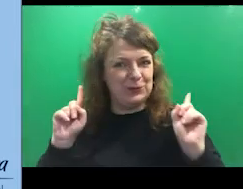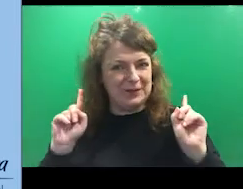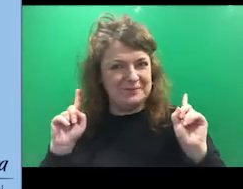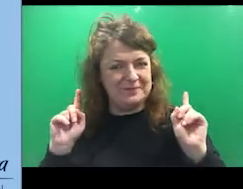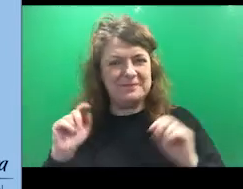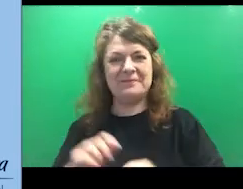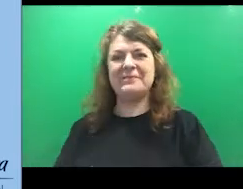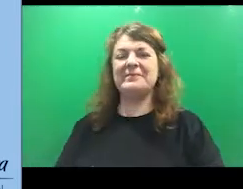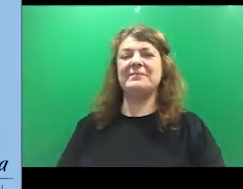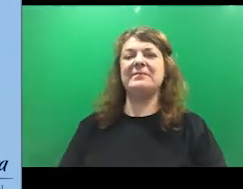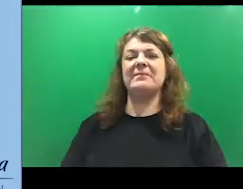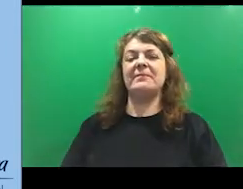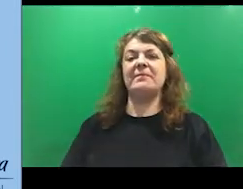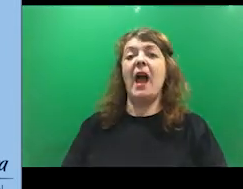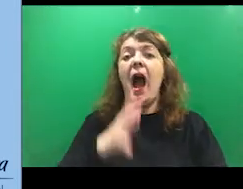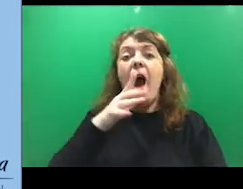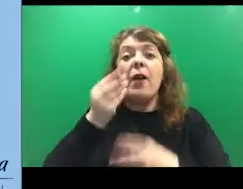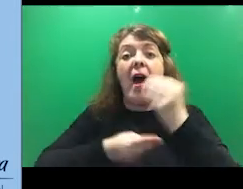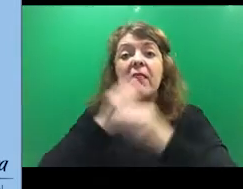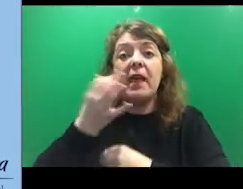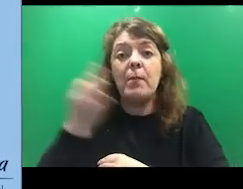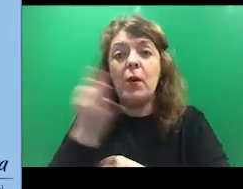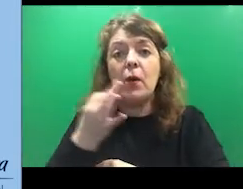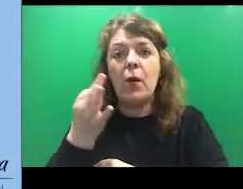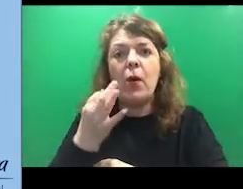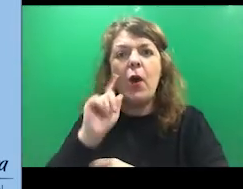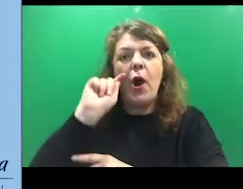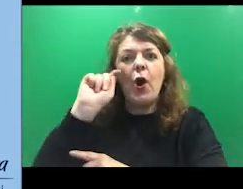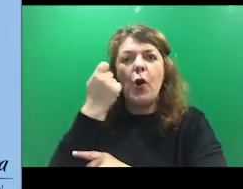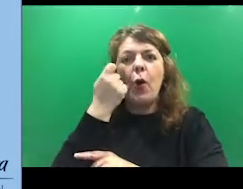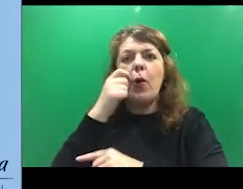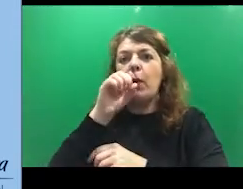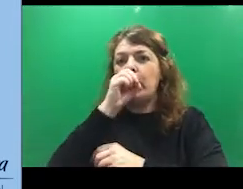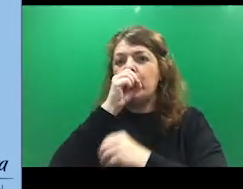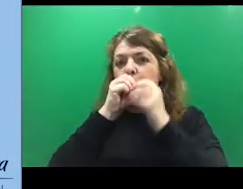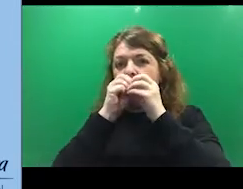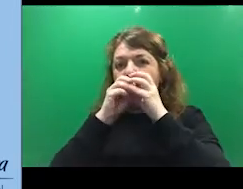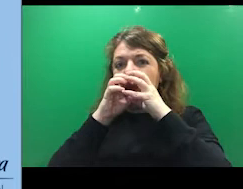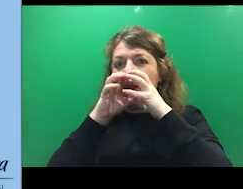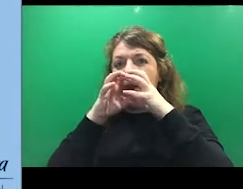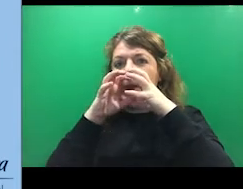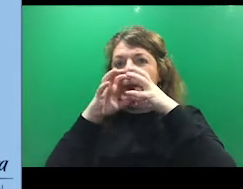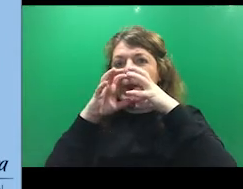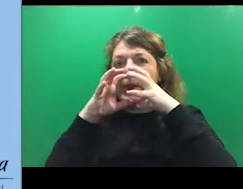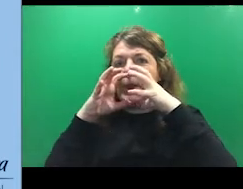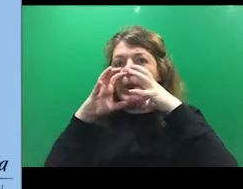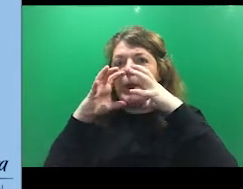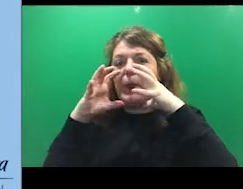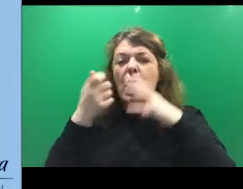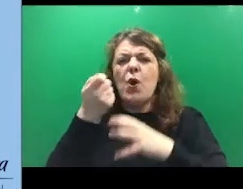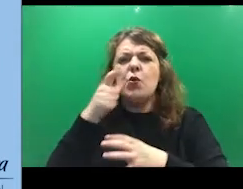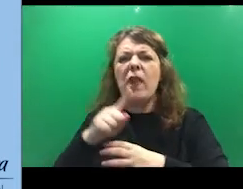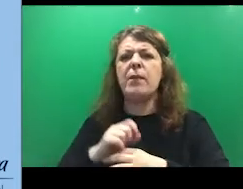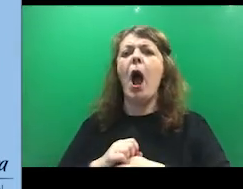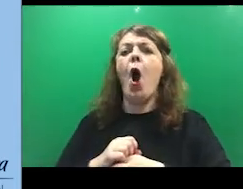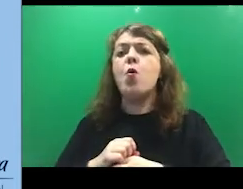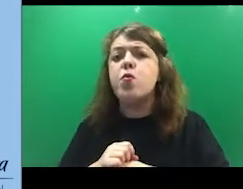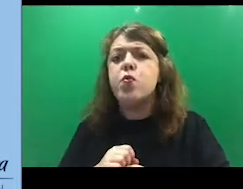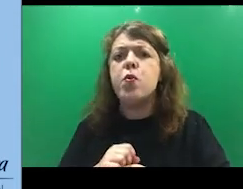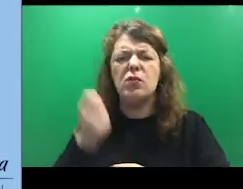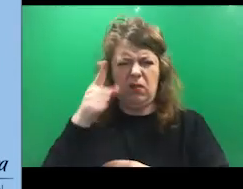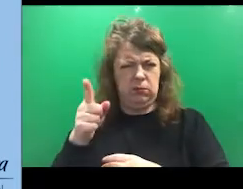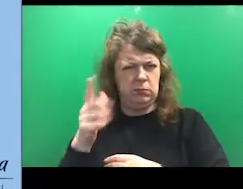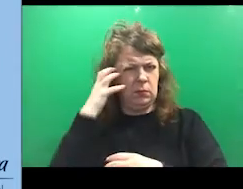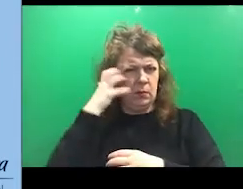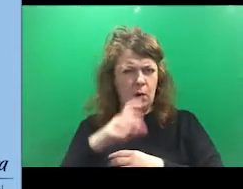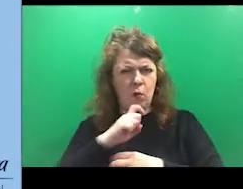y ahora vais a ver otra cosa. ¿Qué vamos a hacer? Vamos a conseguir hinchar un globo sin necesidad de